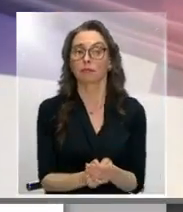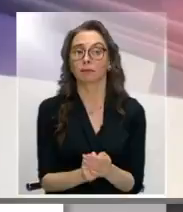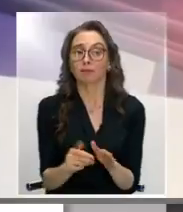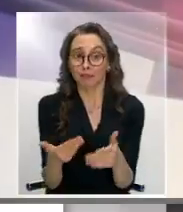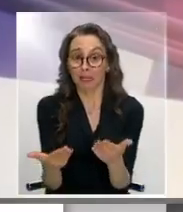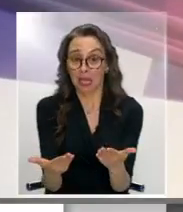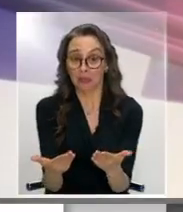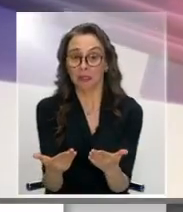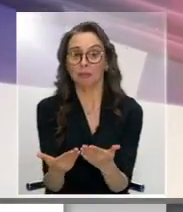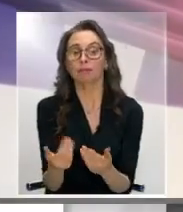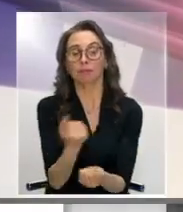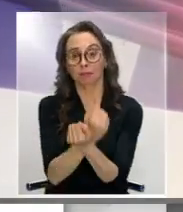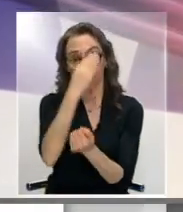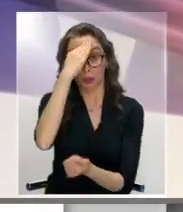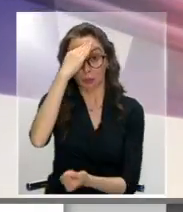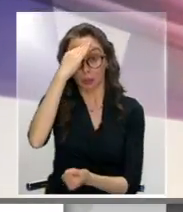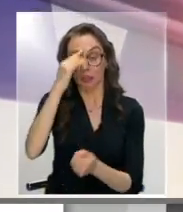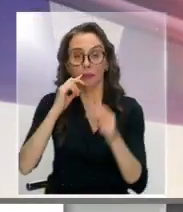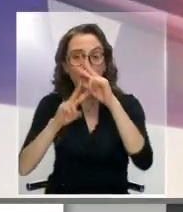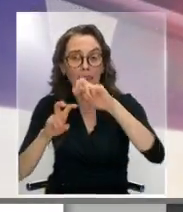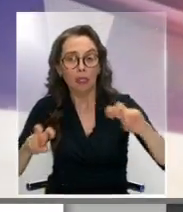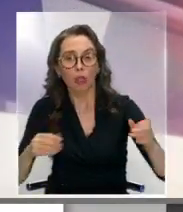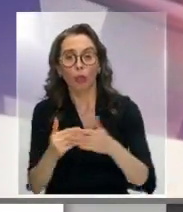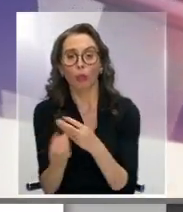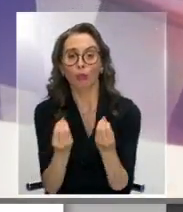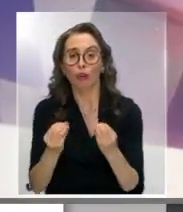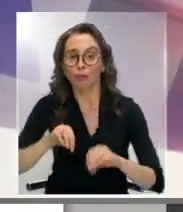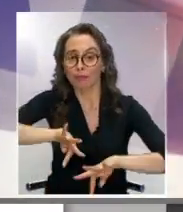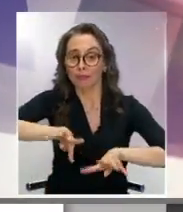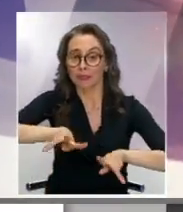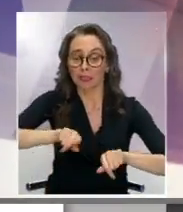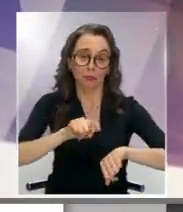Ahora la policía deberá seguir el rastro de estos delincuentes